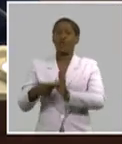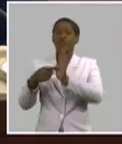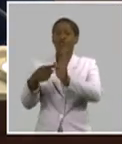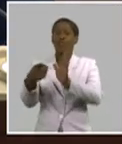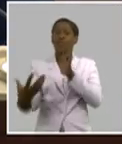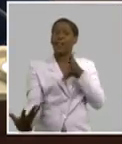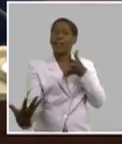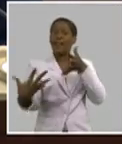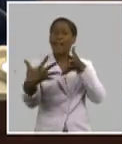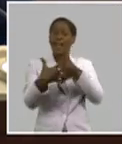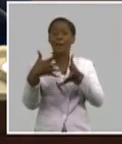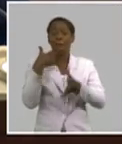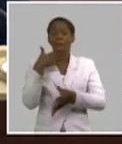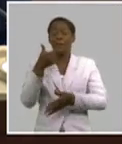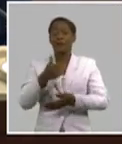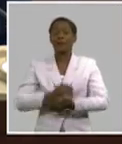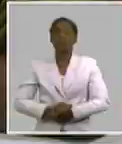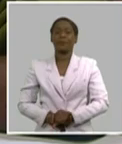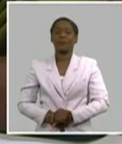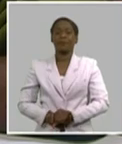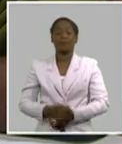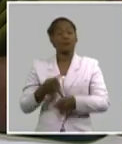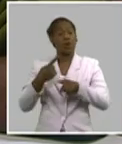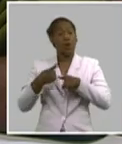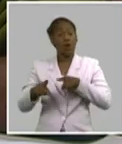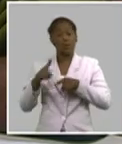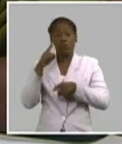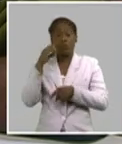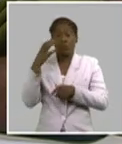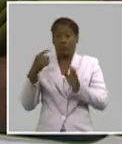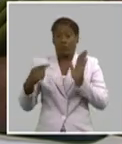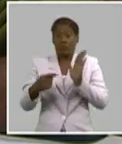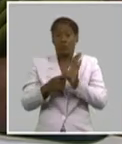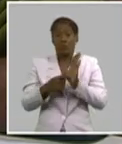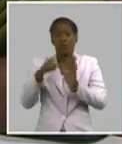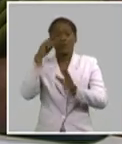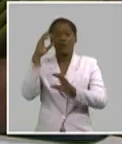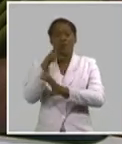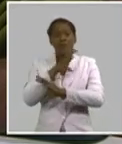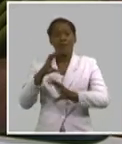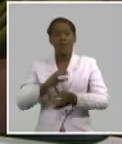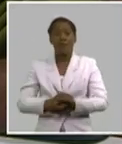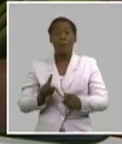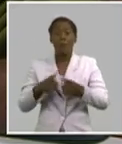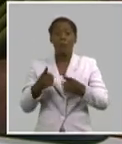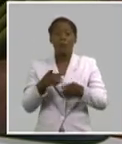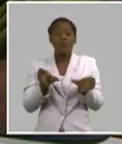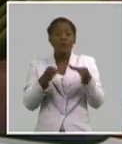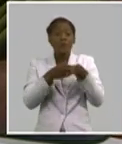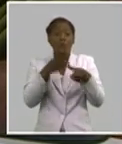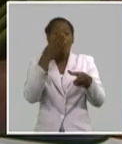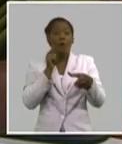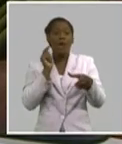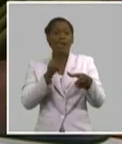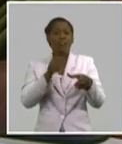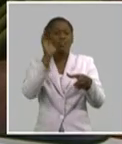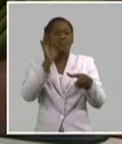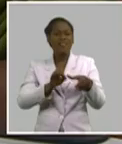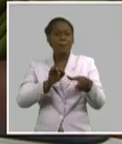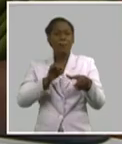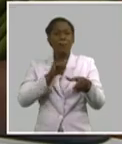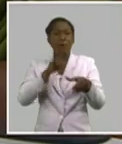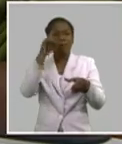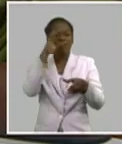bien desarrollado en la estrategia es la ciencia y la innovación, porque a la política de cuadro también le tenemos que poner